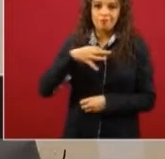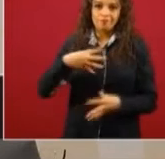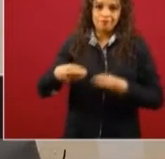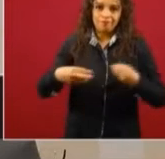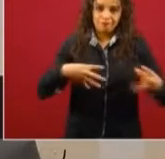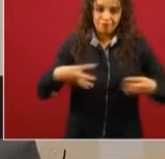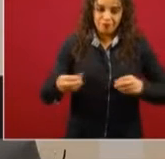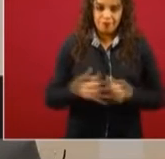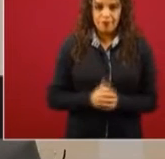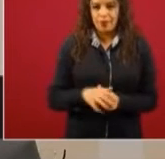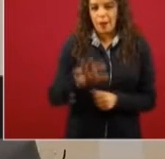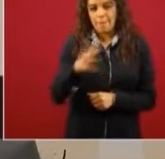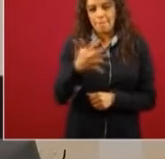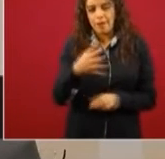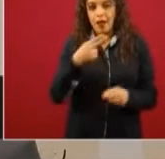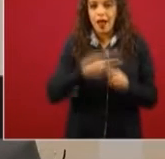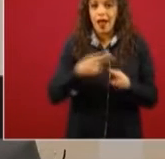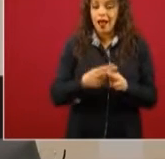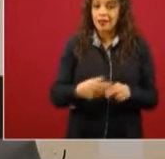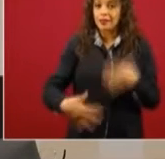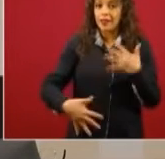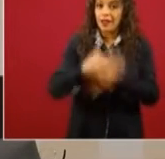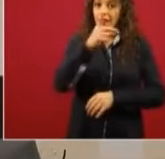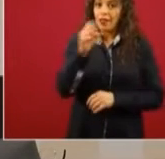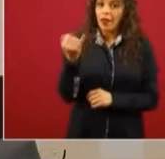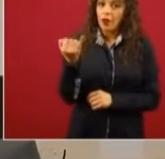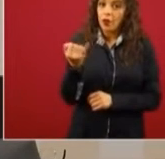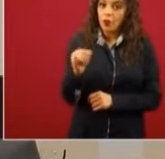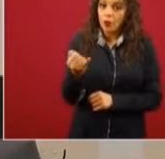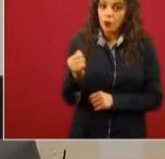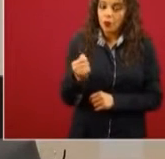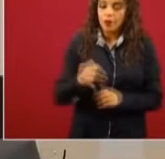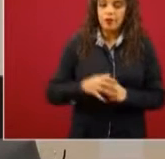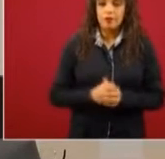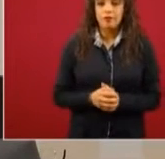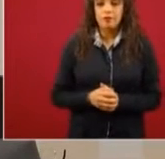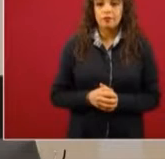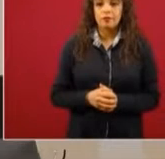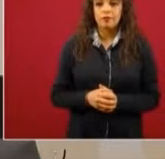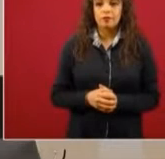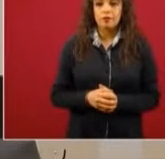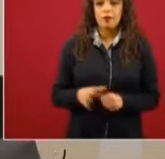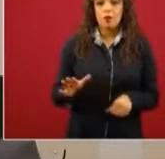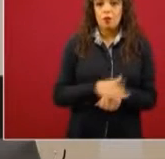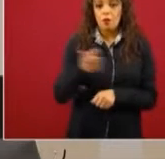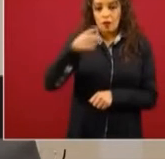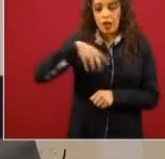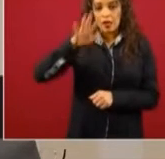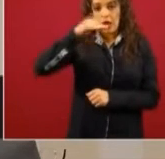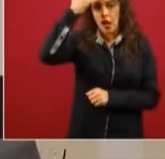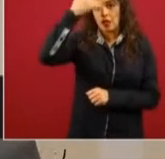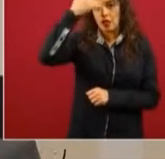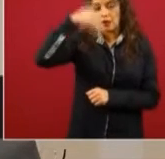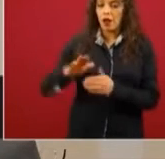se llama distribución normal, distribución de Gauss o gaussiana, también distribución de